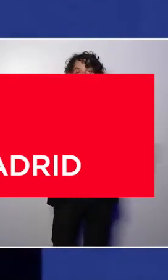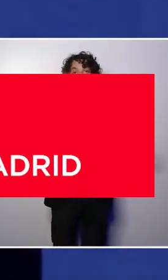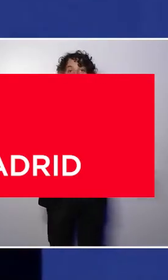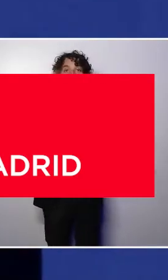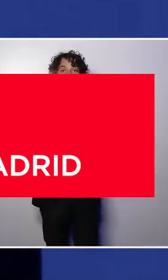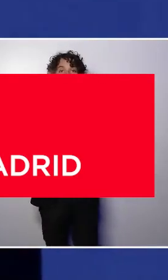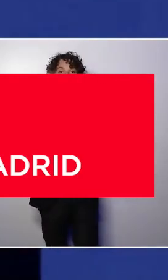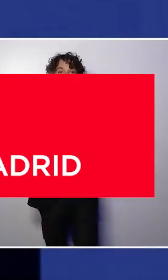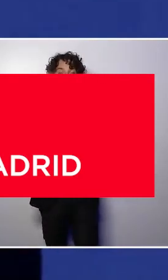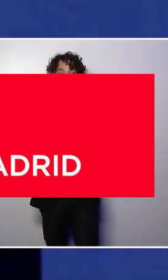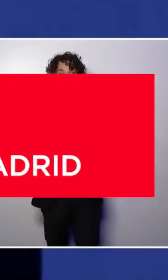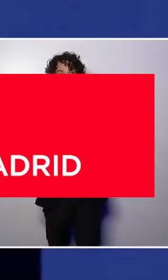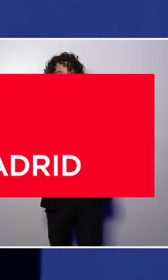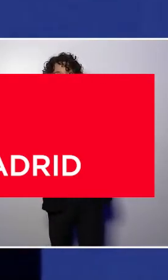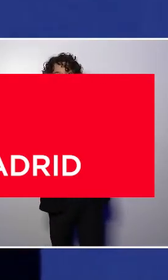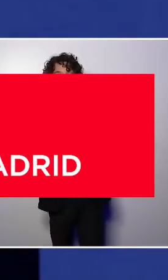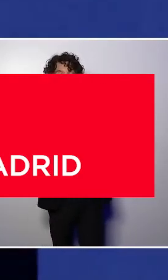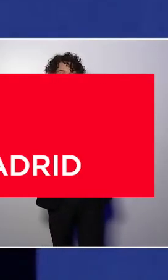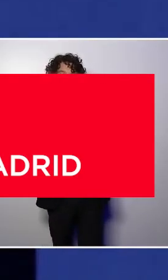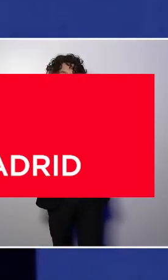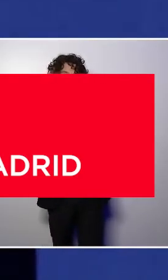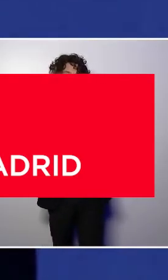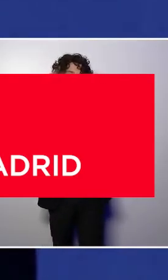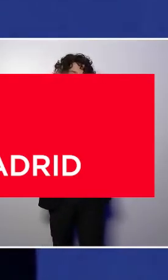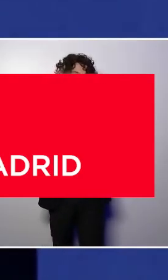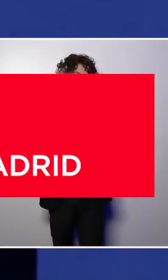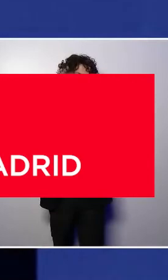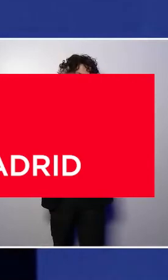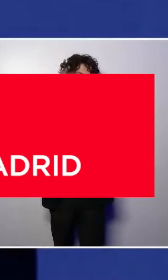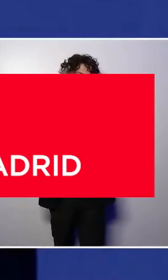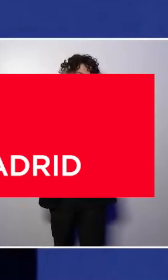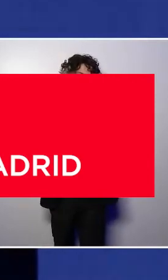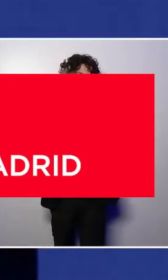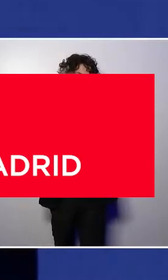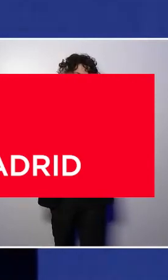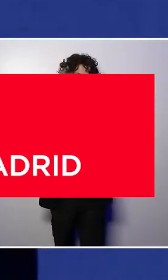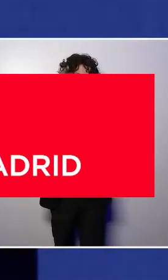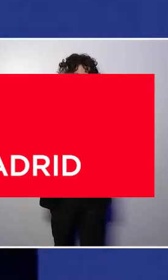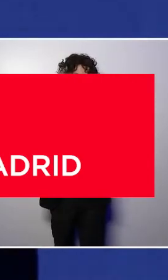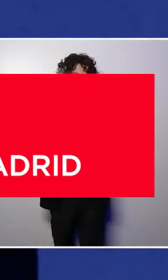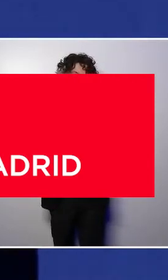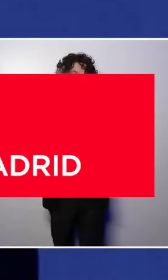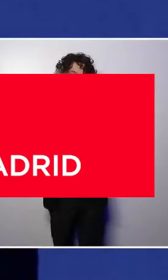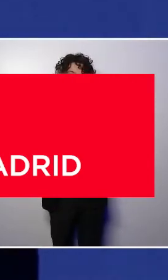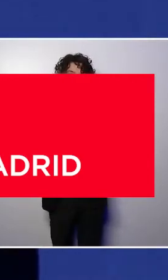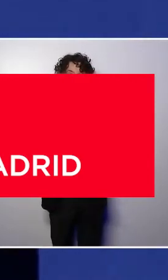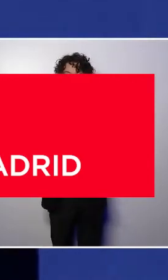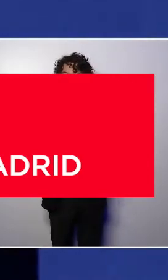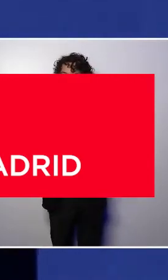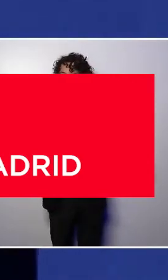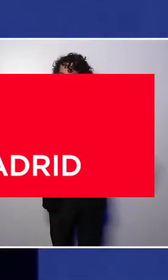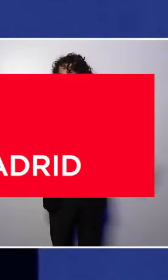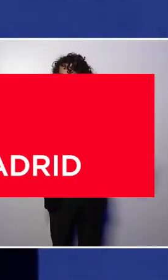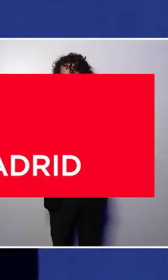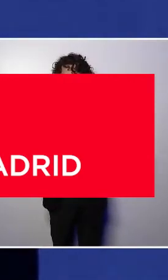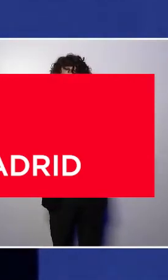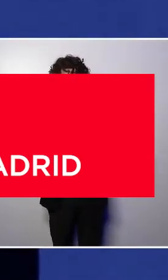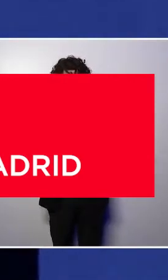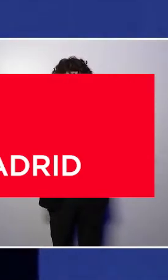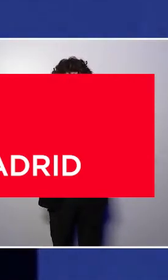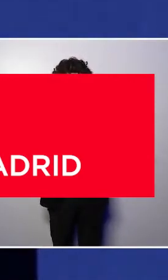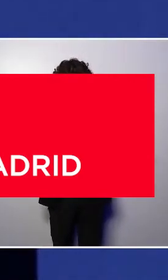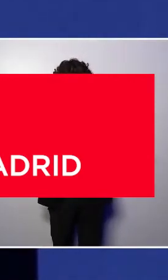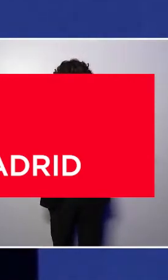el trabajo a lo largo del tiempo que se vienen desarrollando, ¿no? Porque no vale de nada discutir en ambiente cerrado y después, cuando